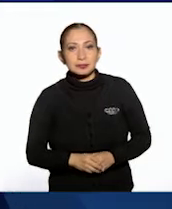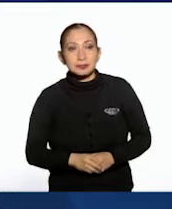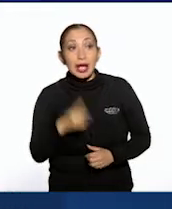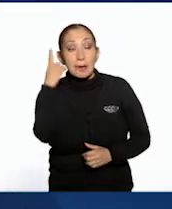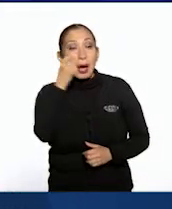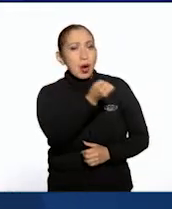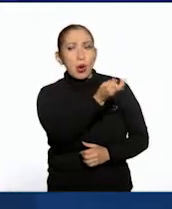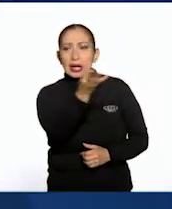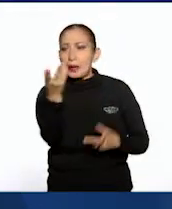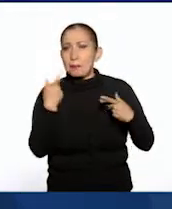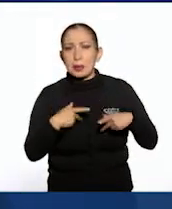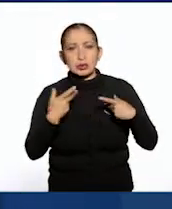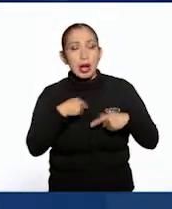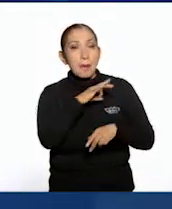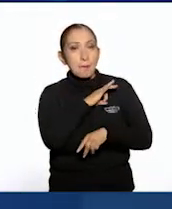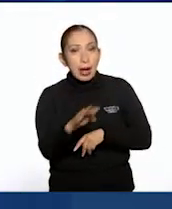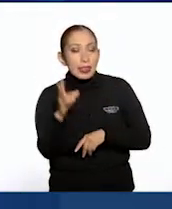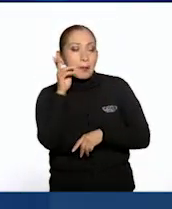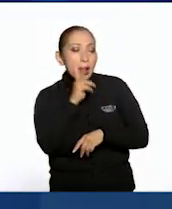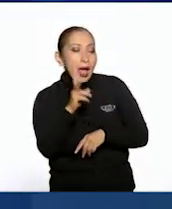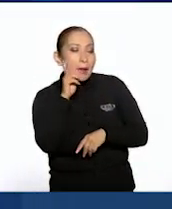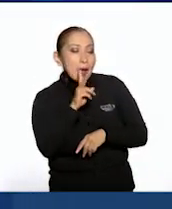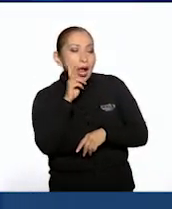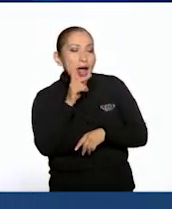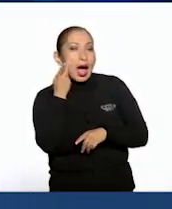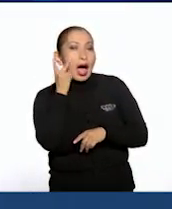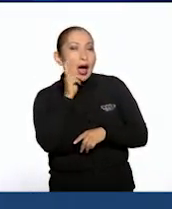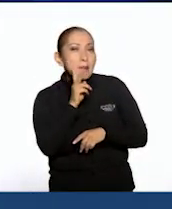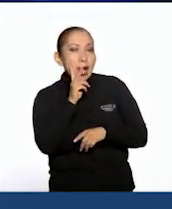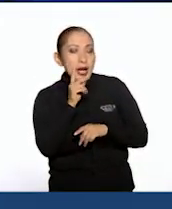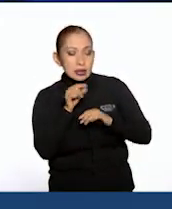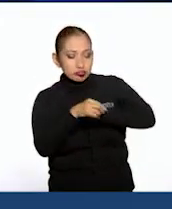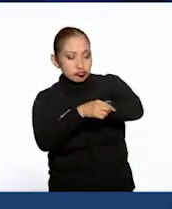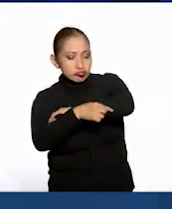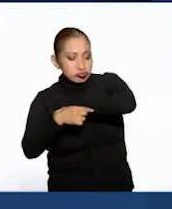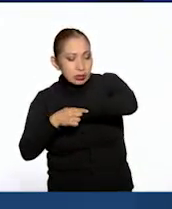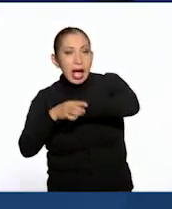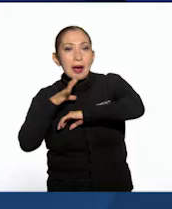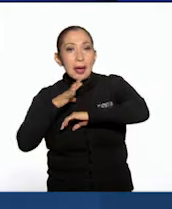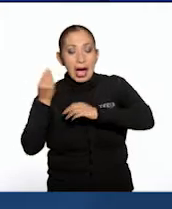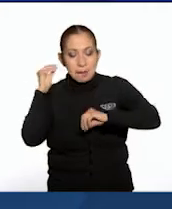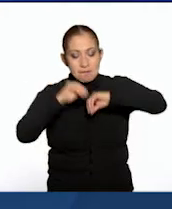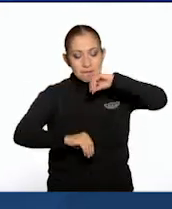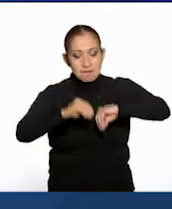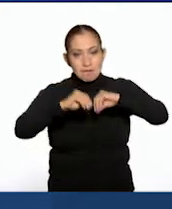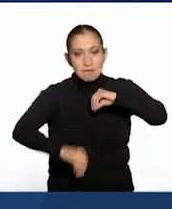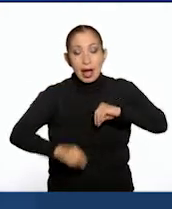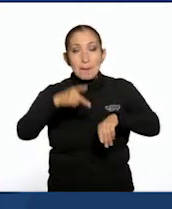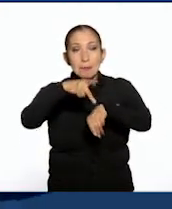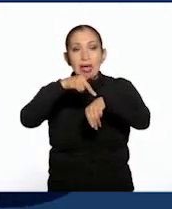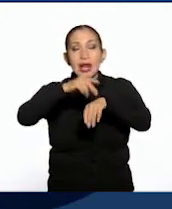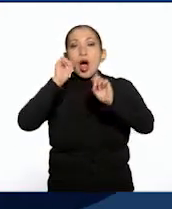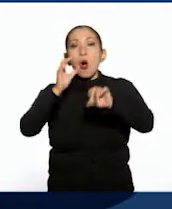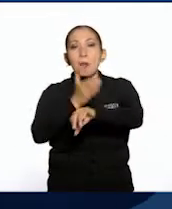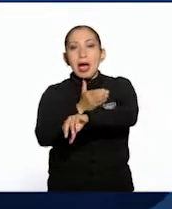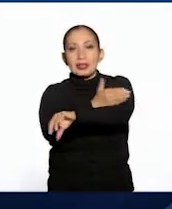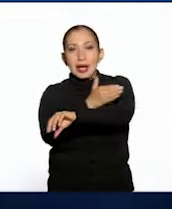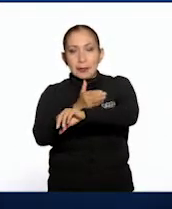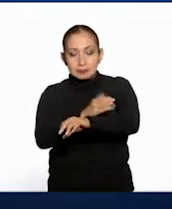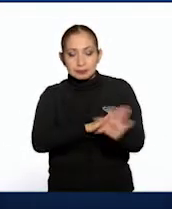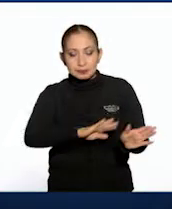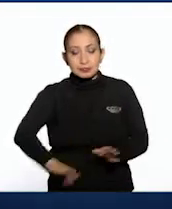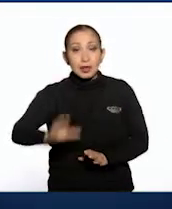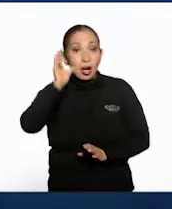para que cualquier persona pudiera comprobar el instrumento de medición que había fabricado en piedra o madera.